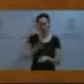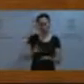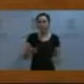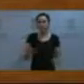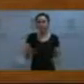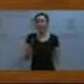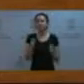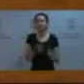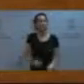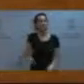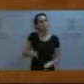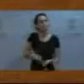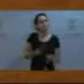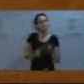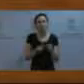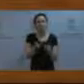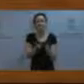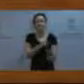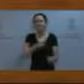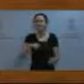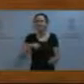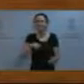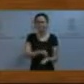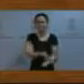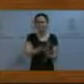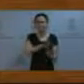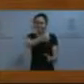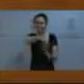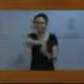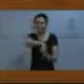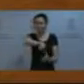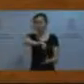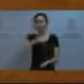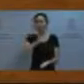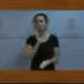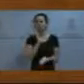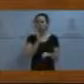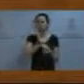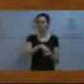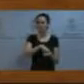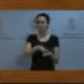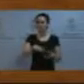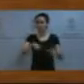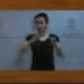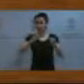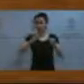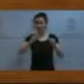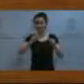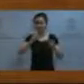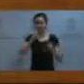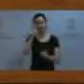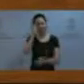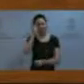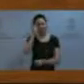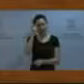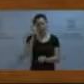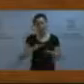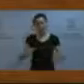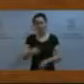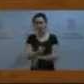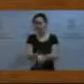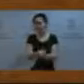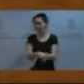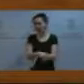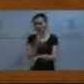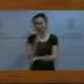Exigen cesar la paulatina privatización de servicios en las residencias. El cese de ingresos de enfermos mentales y transeúntes en las residencias del ERA